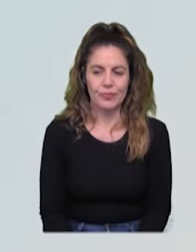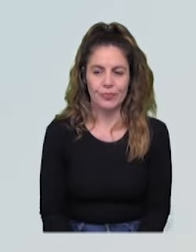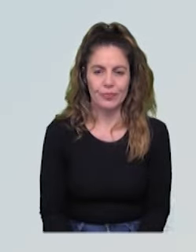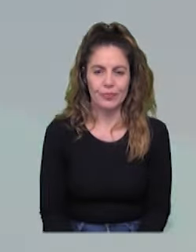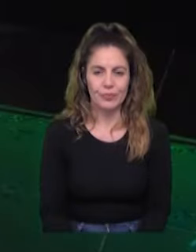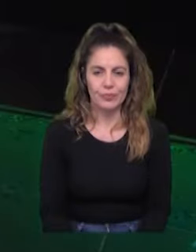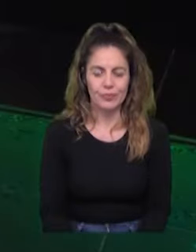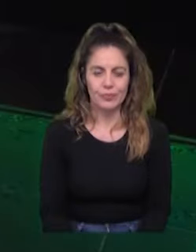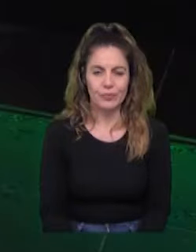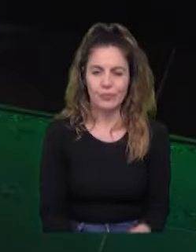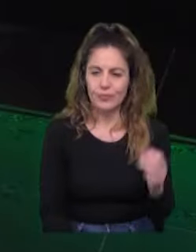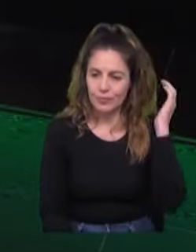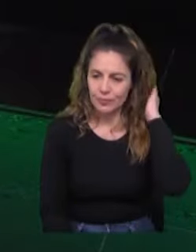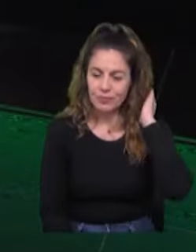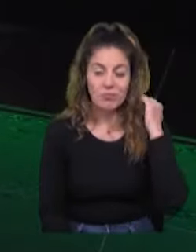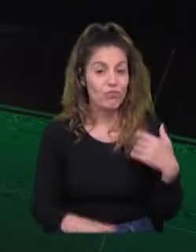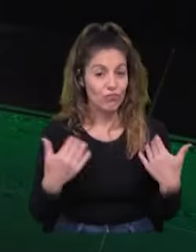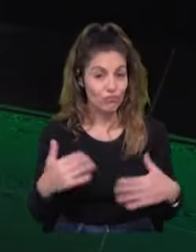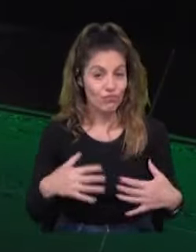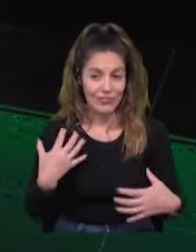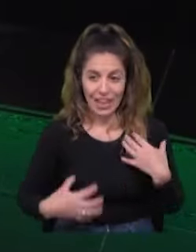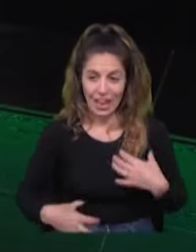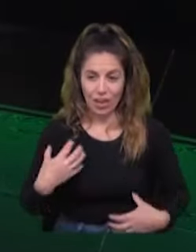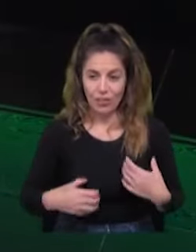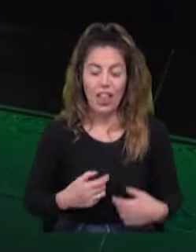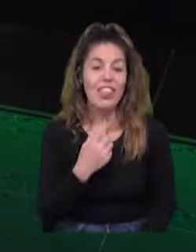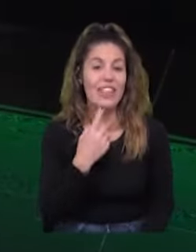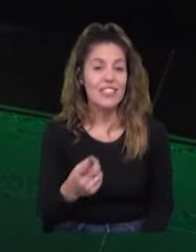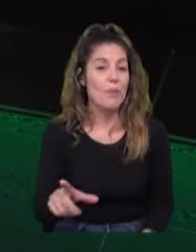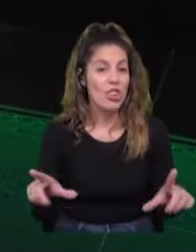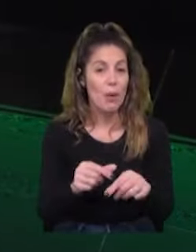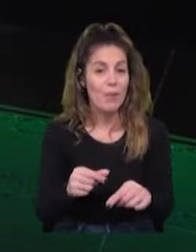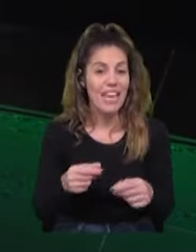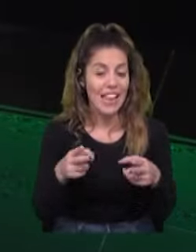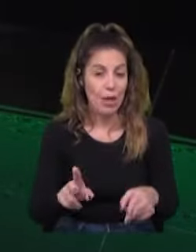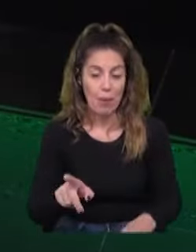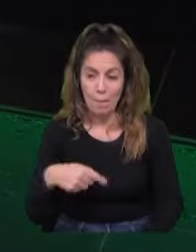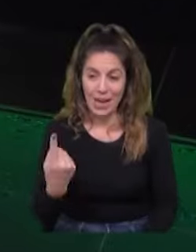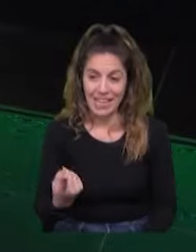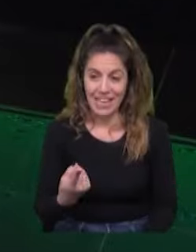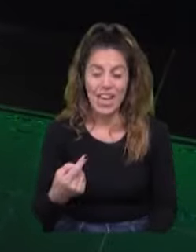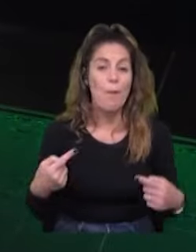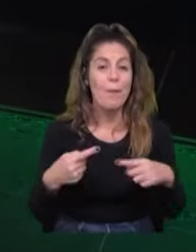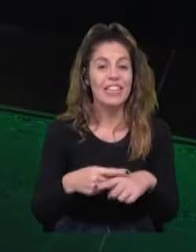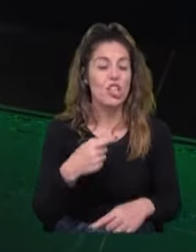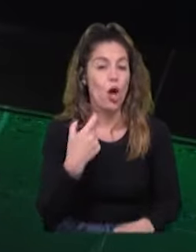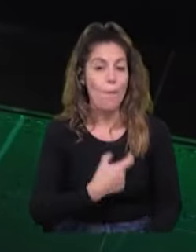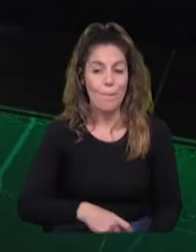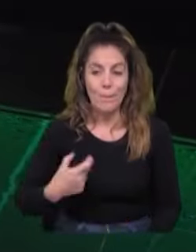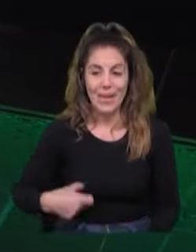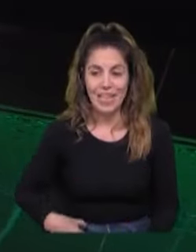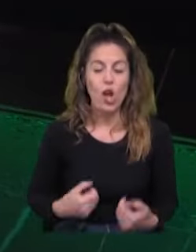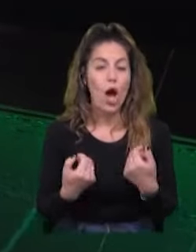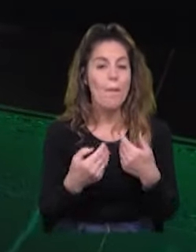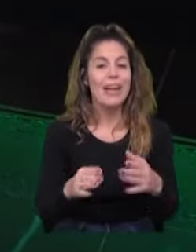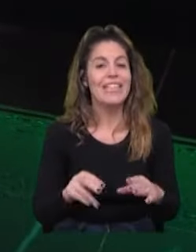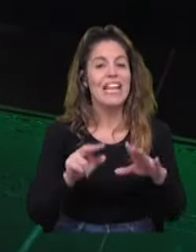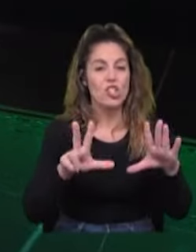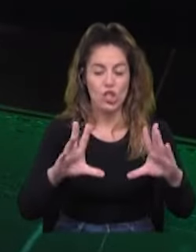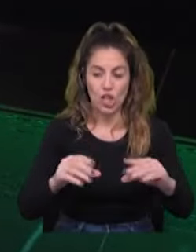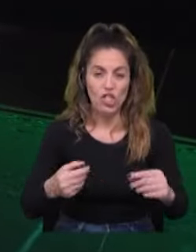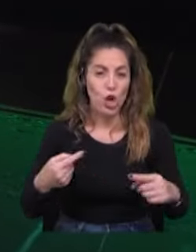colocaciones tremendo el gaucho Eh bueno decíamos se cierra la etapa mañana con el partido entonces de peñarol a partida de las 20 contra